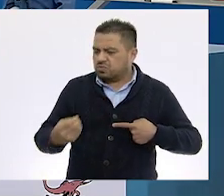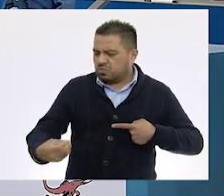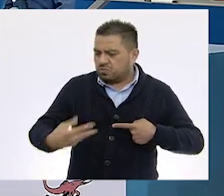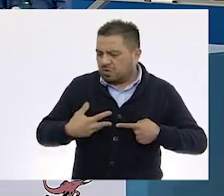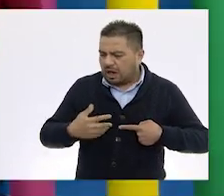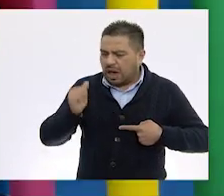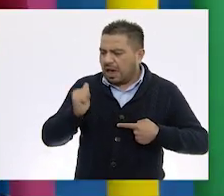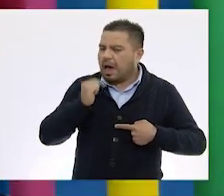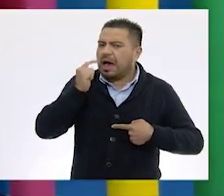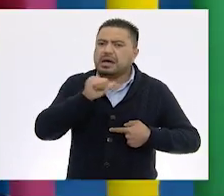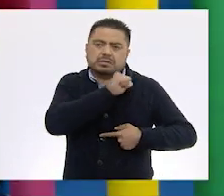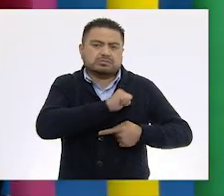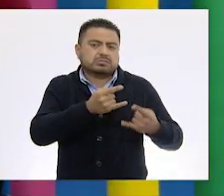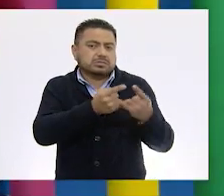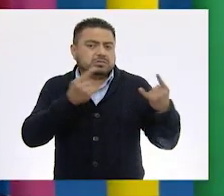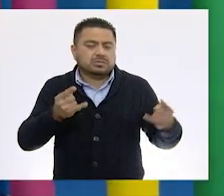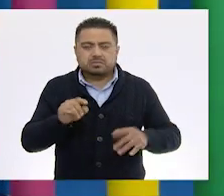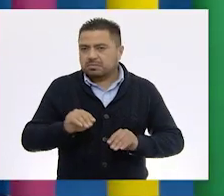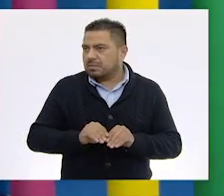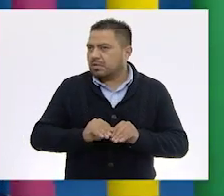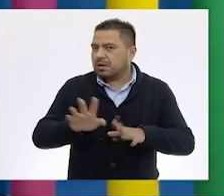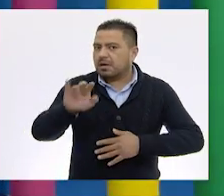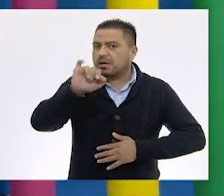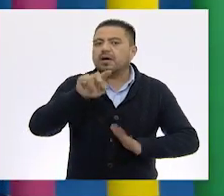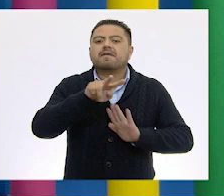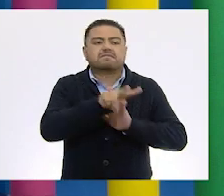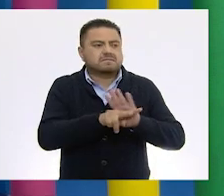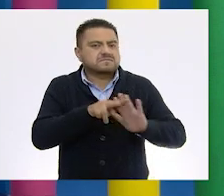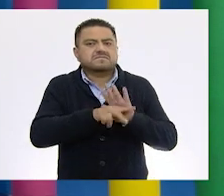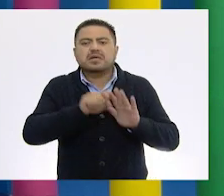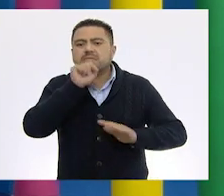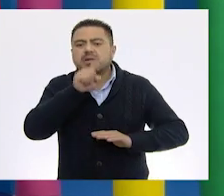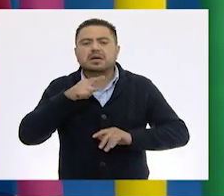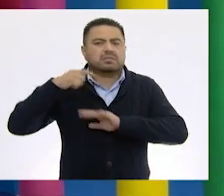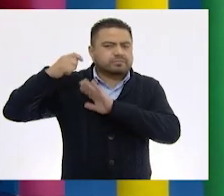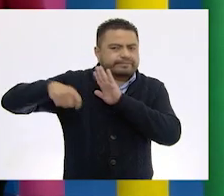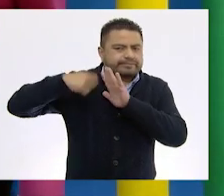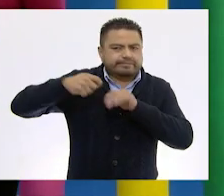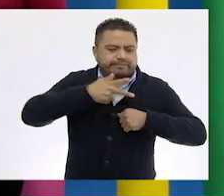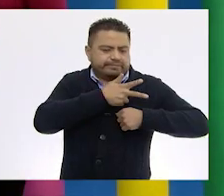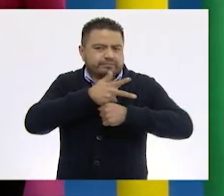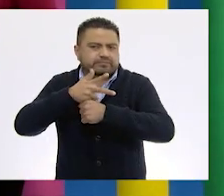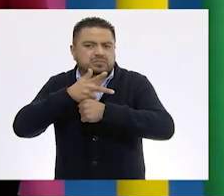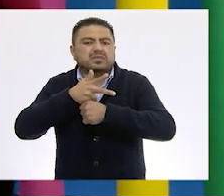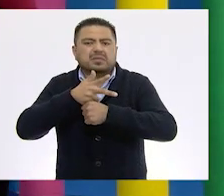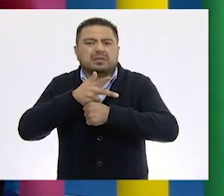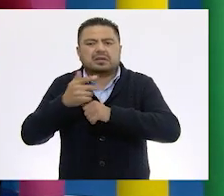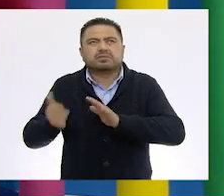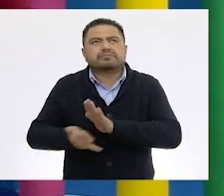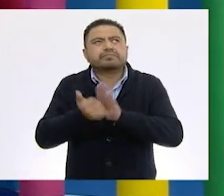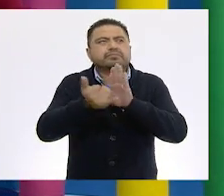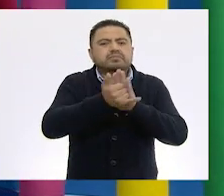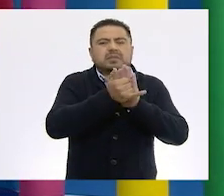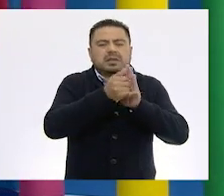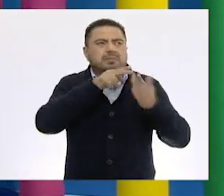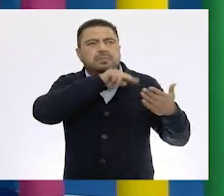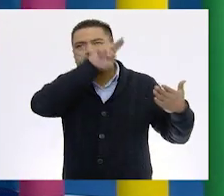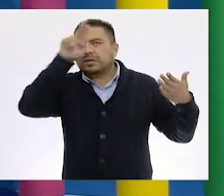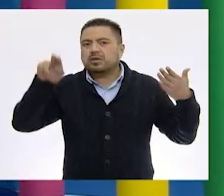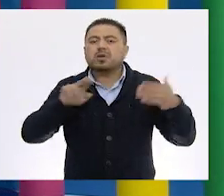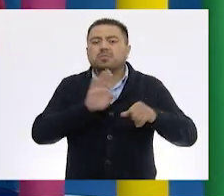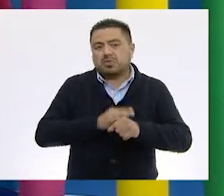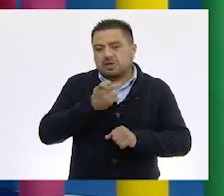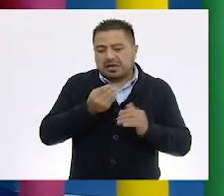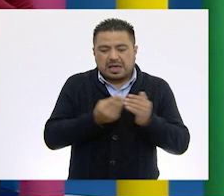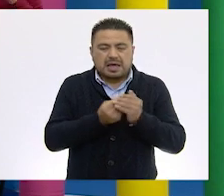también? Claro, incluso videos, películas, monumentos, pinturas. Por eso en las